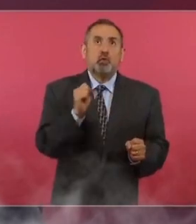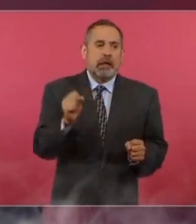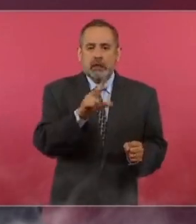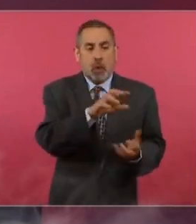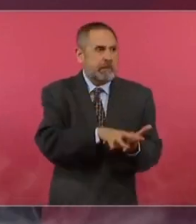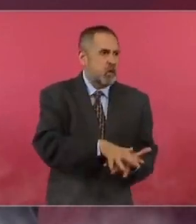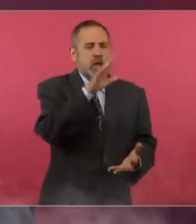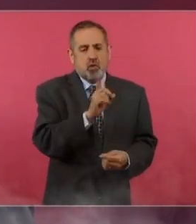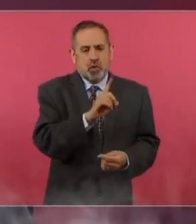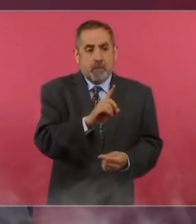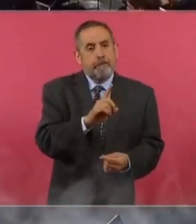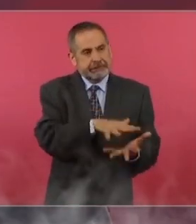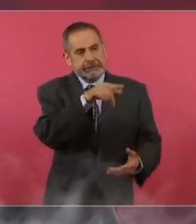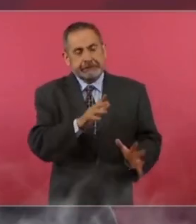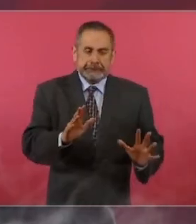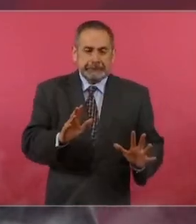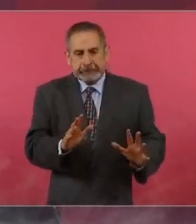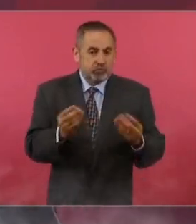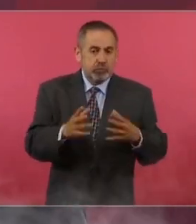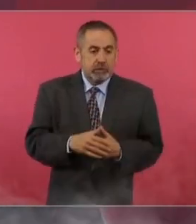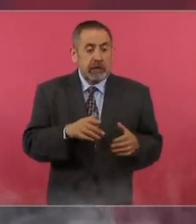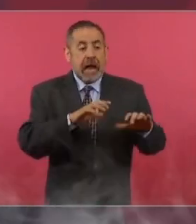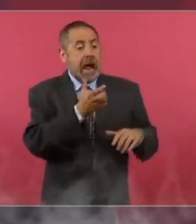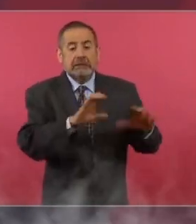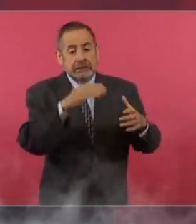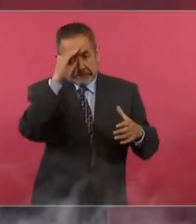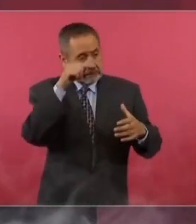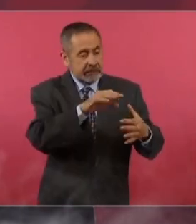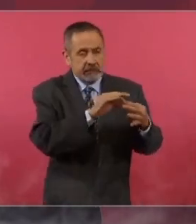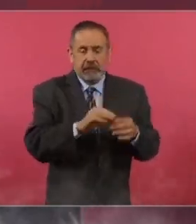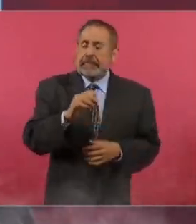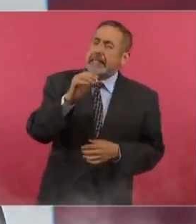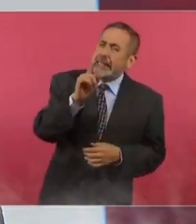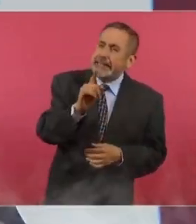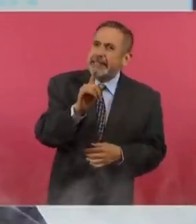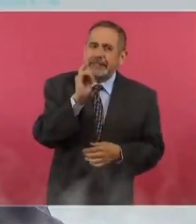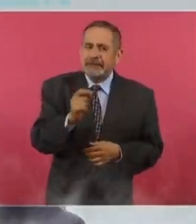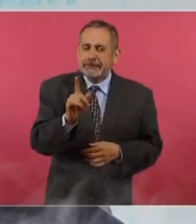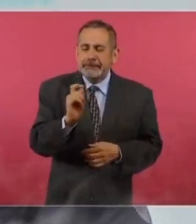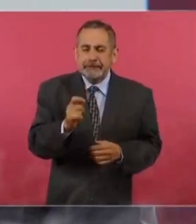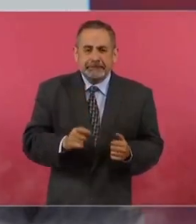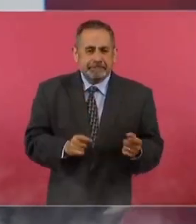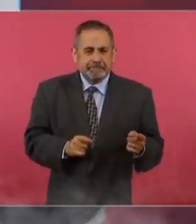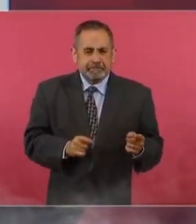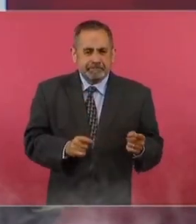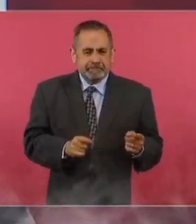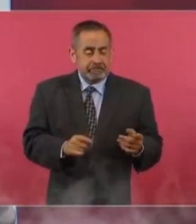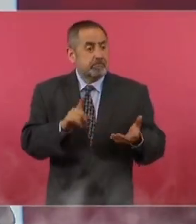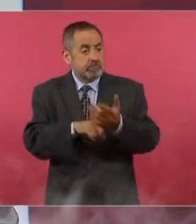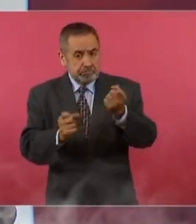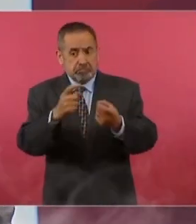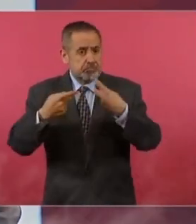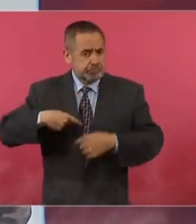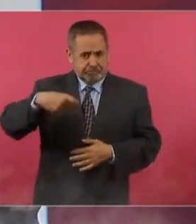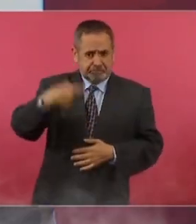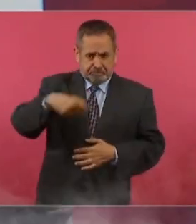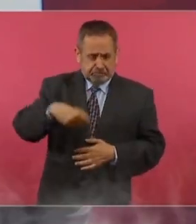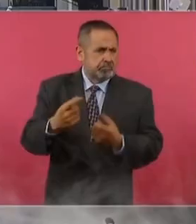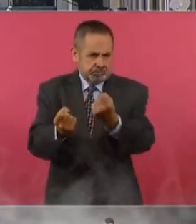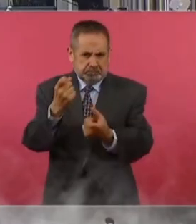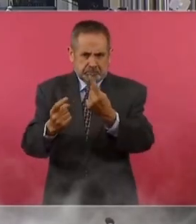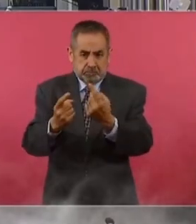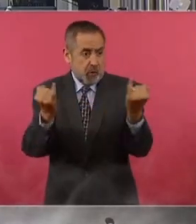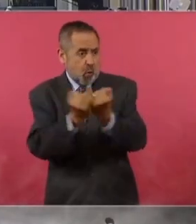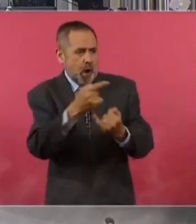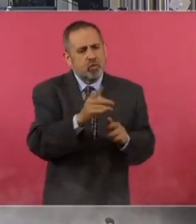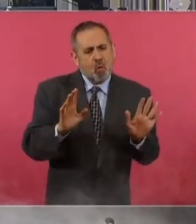afortunadamente. Pero sí son millones. Pues de pensamiento conservador. Y no necesariamente es gente que tiene dinero.